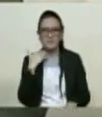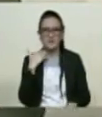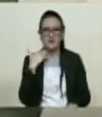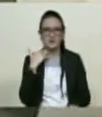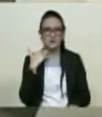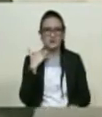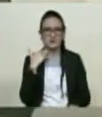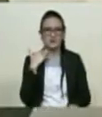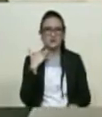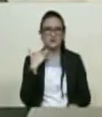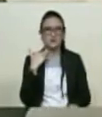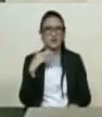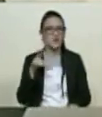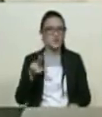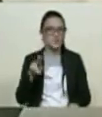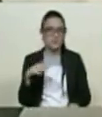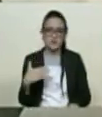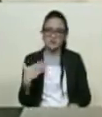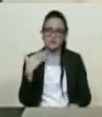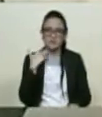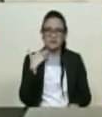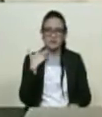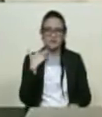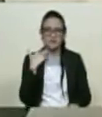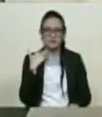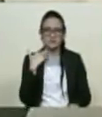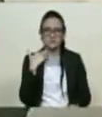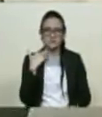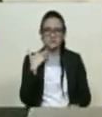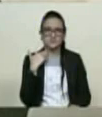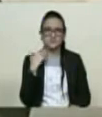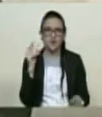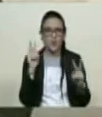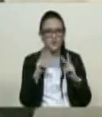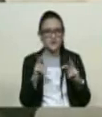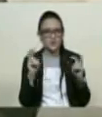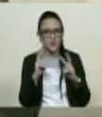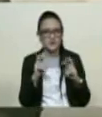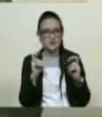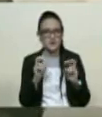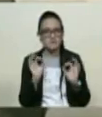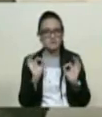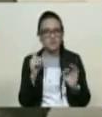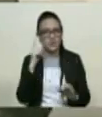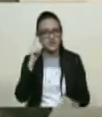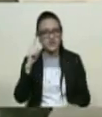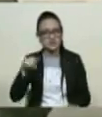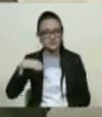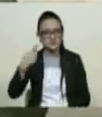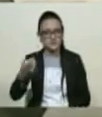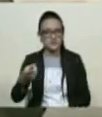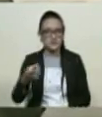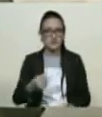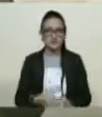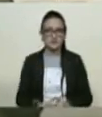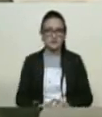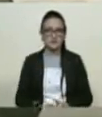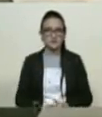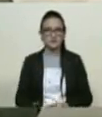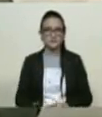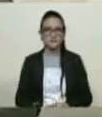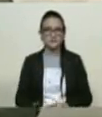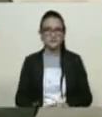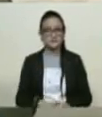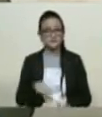implementamos, nunca se ha fallado en la auditoría de transmisión del día siguiente, de los medios de transmisión. Es una